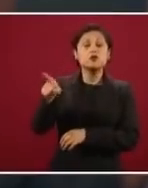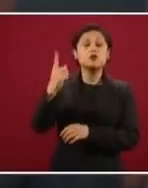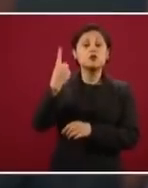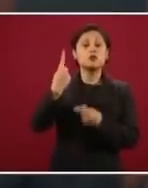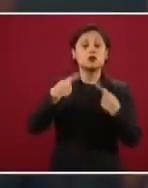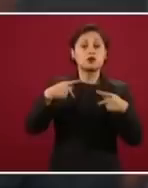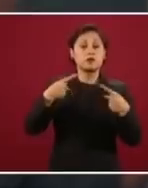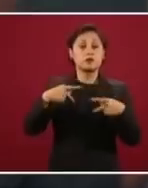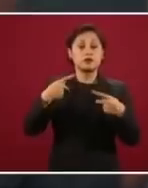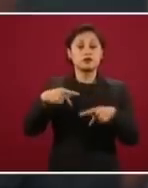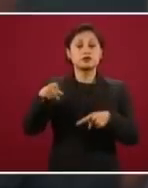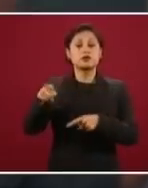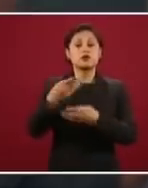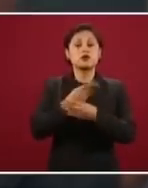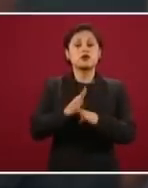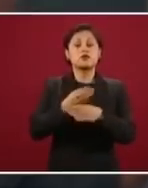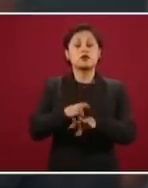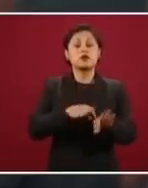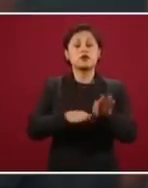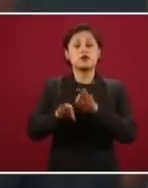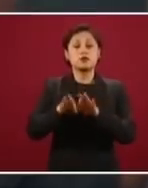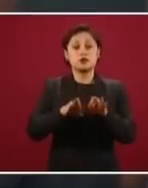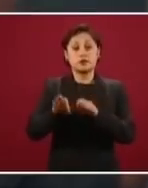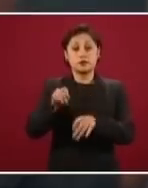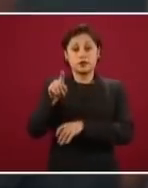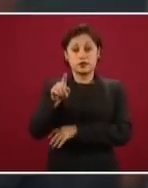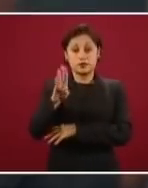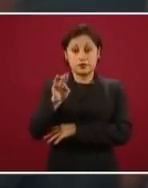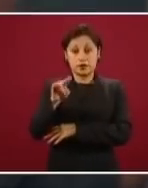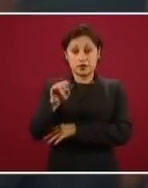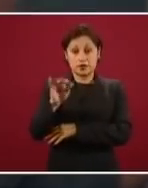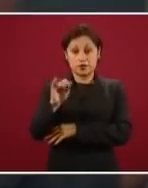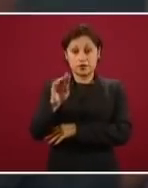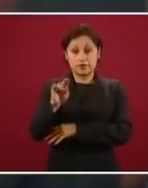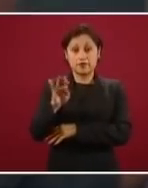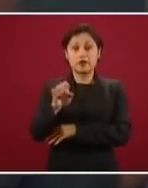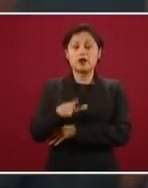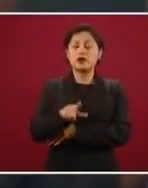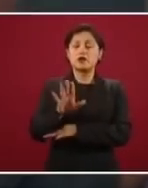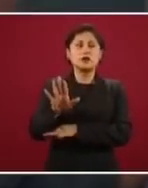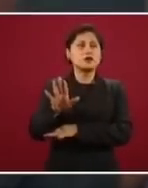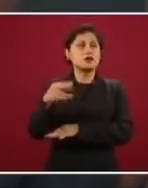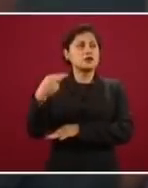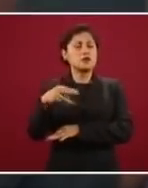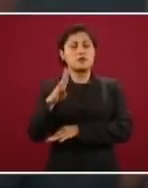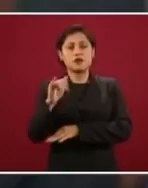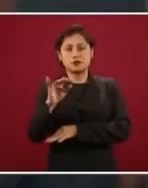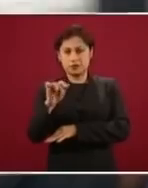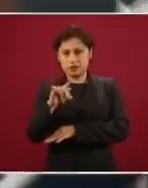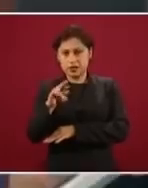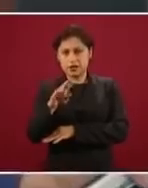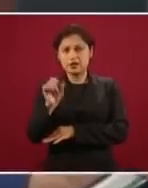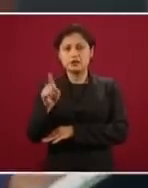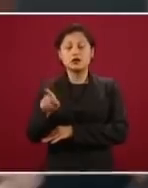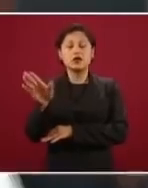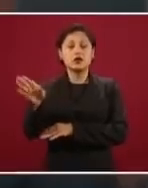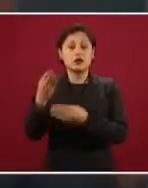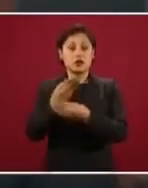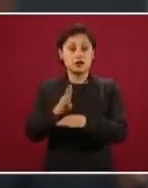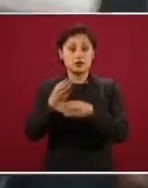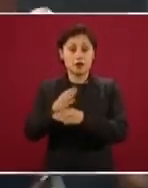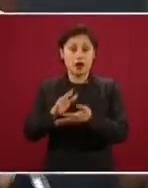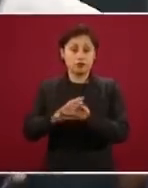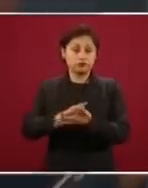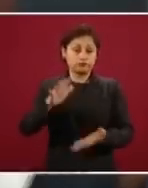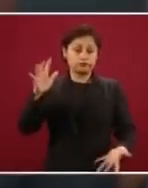banca mifel mifel la de vázquez raña donde tiene una cuenta y son millonarios ya casi la vaciaron una